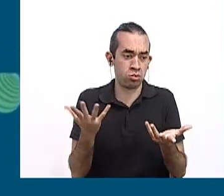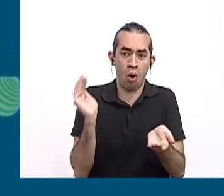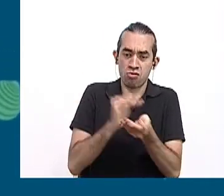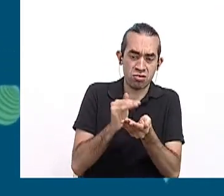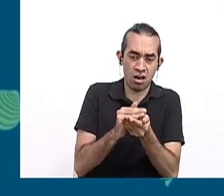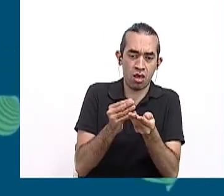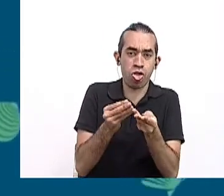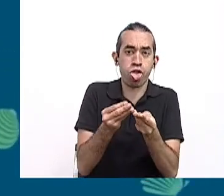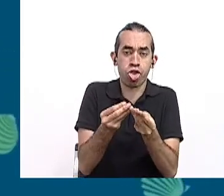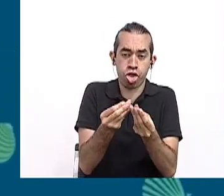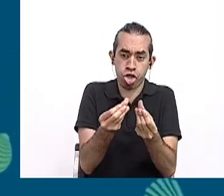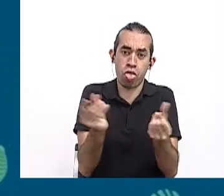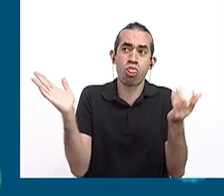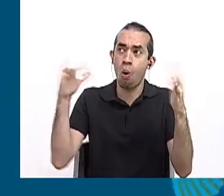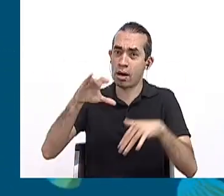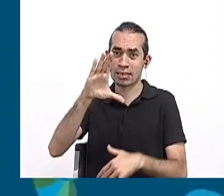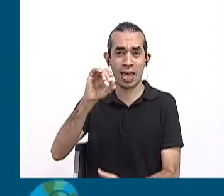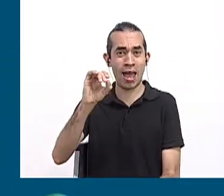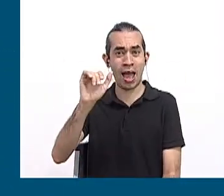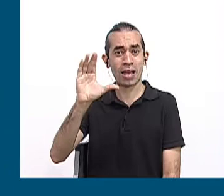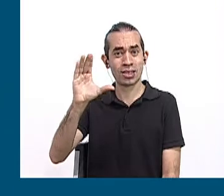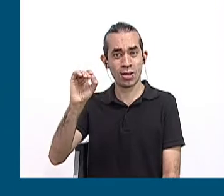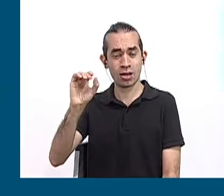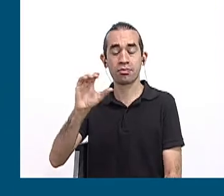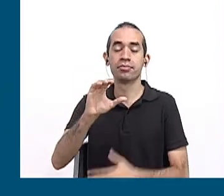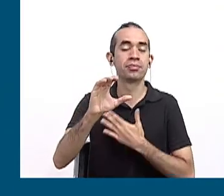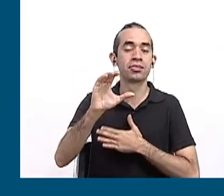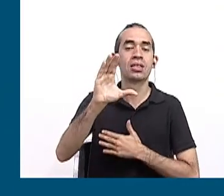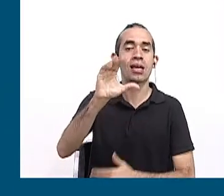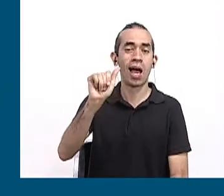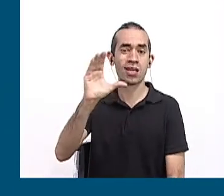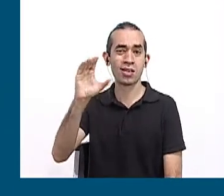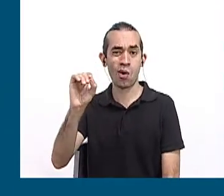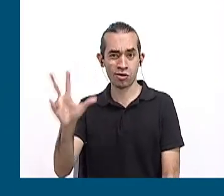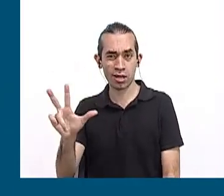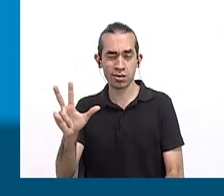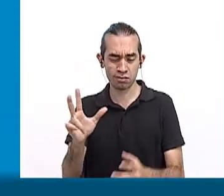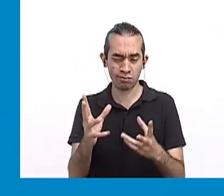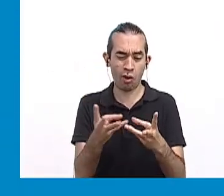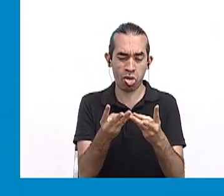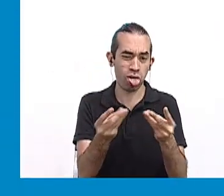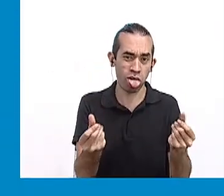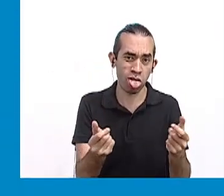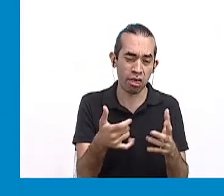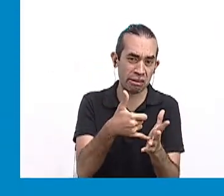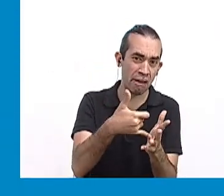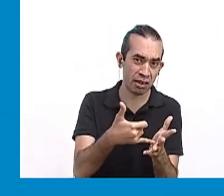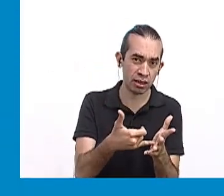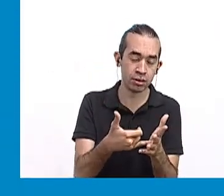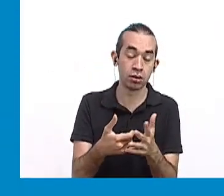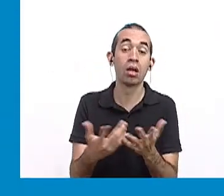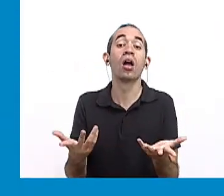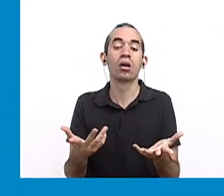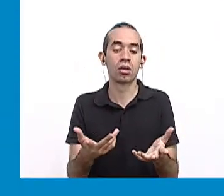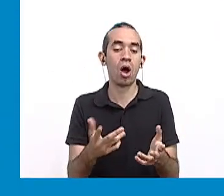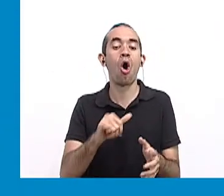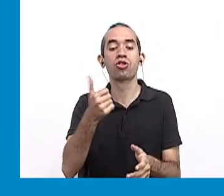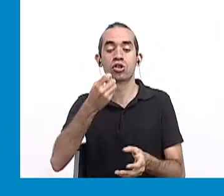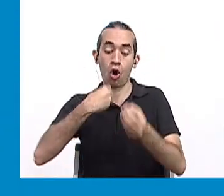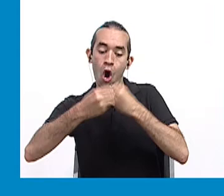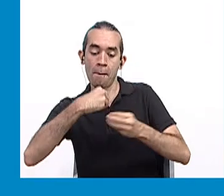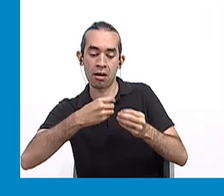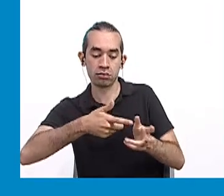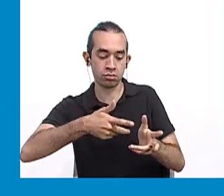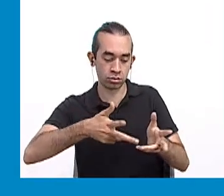conchas se debilitarán muchos de estos organismos se sitúan en la base de la cadena trófica y su desaparición